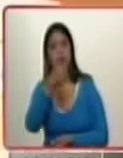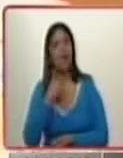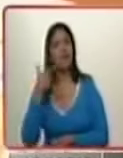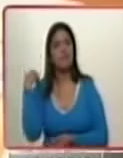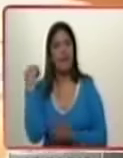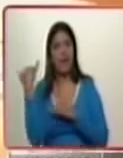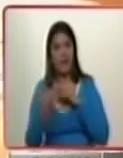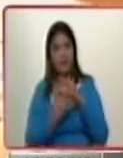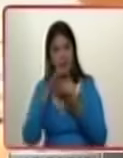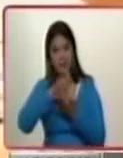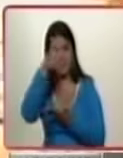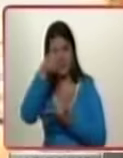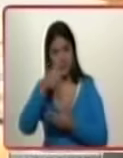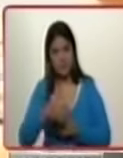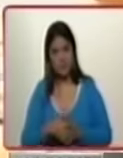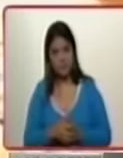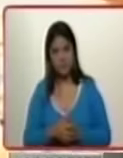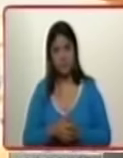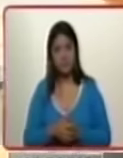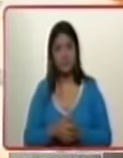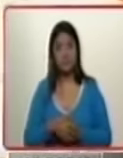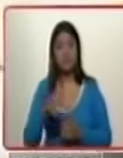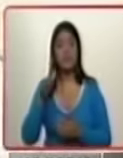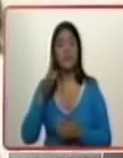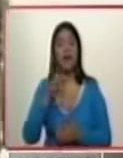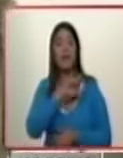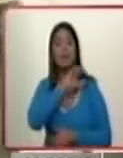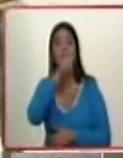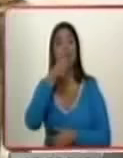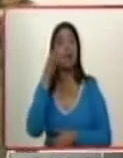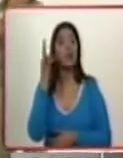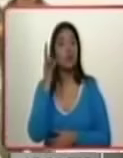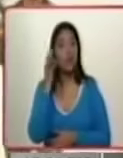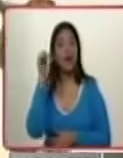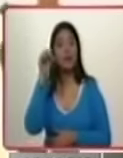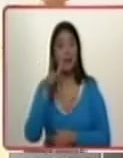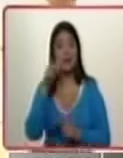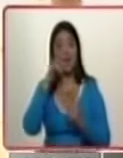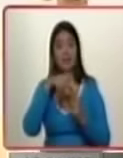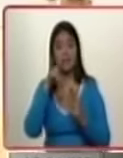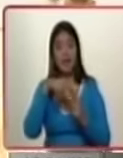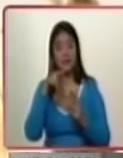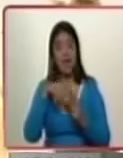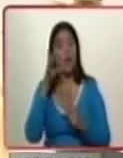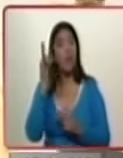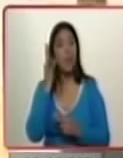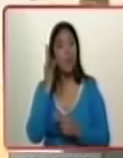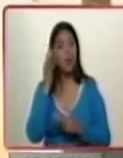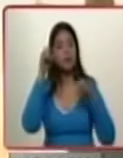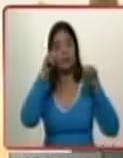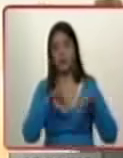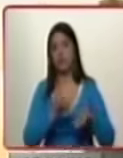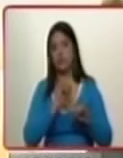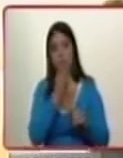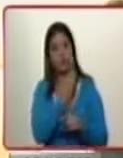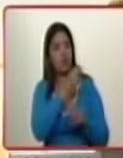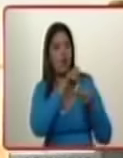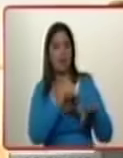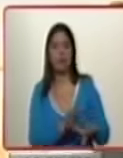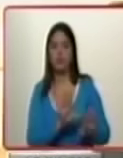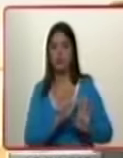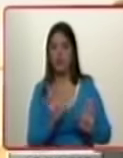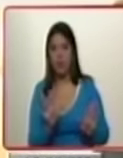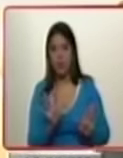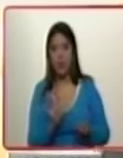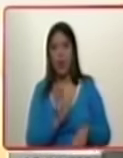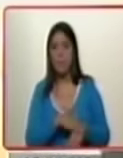de esta institución? No, la directora de la de nuestra sede regional, ella puso la renuncia en función